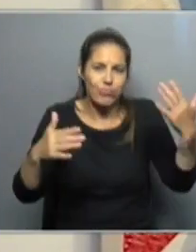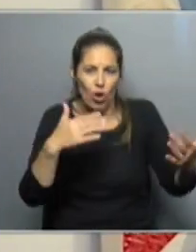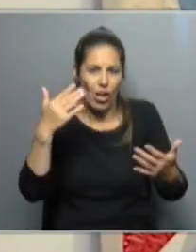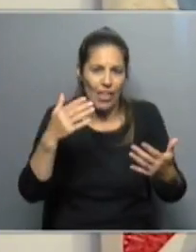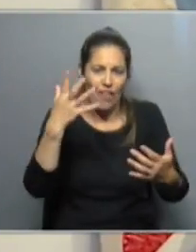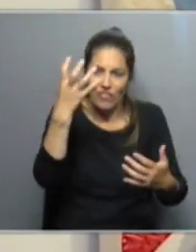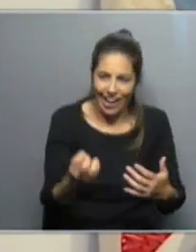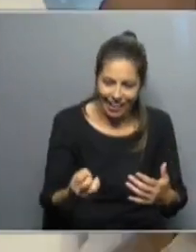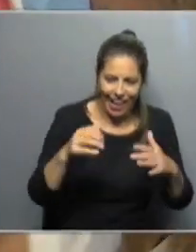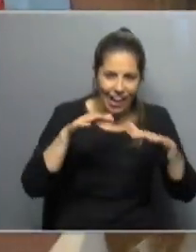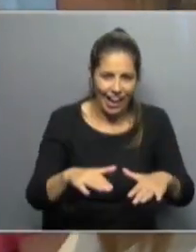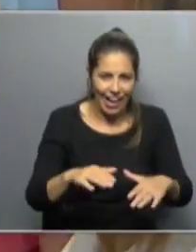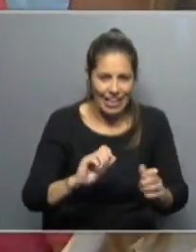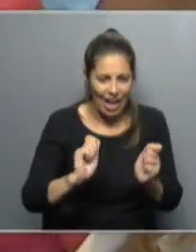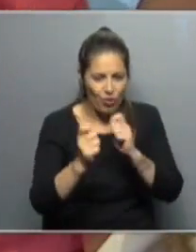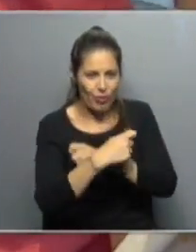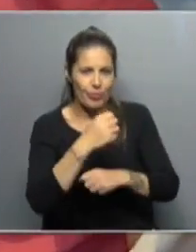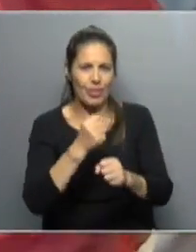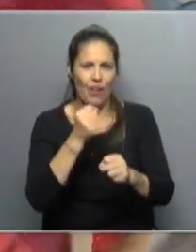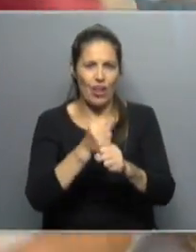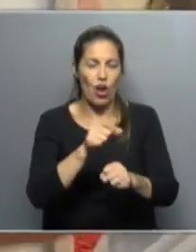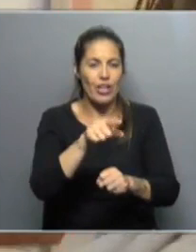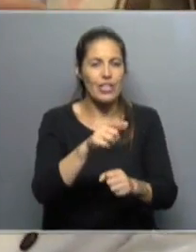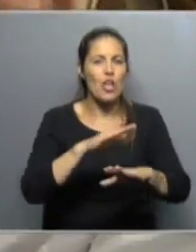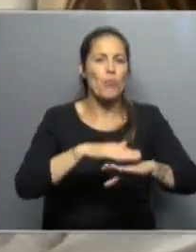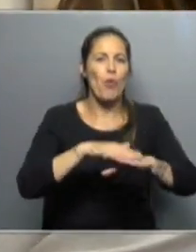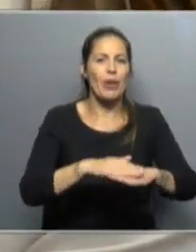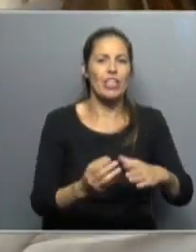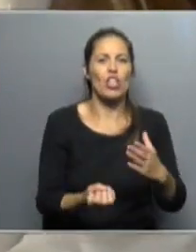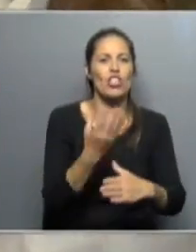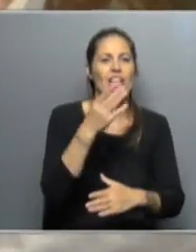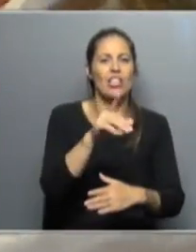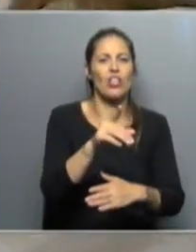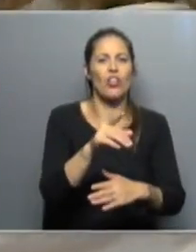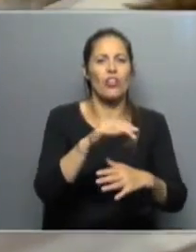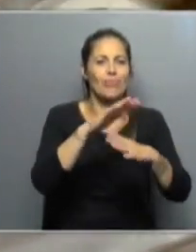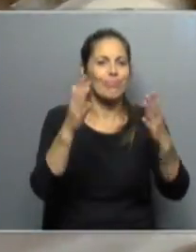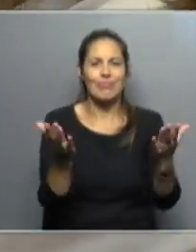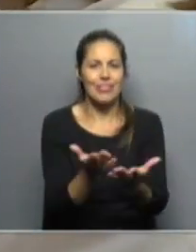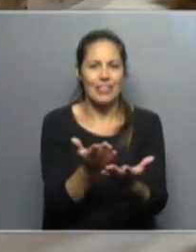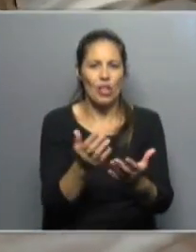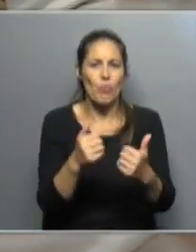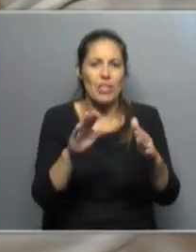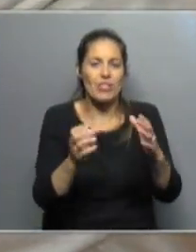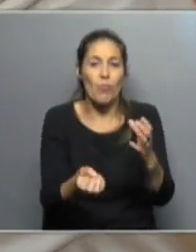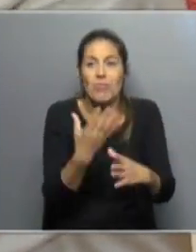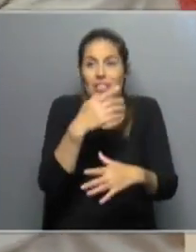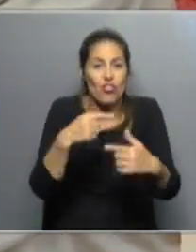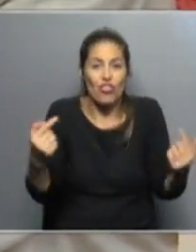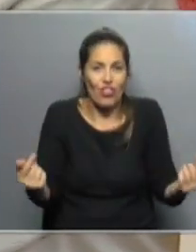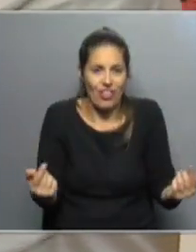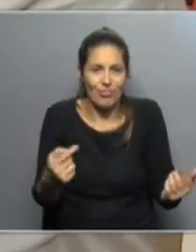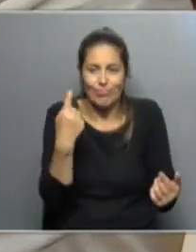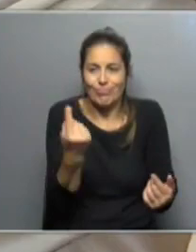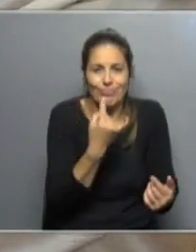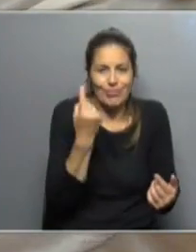la tierra y transformarla en un trabajo. Y ahí en un momento salió la aureola esa, empezó a aparecer sola. Y yo,